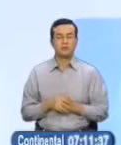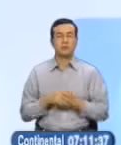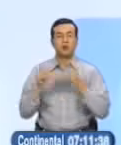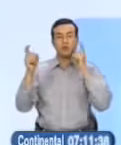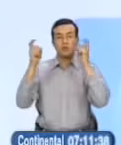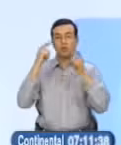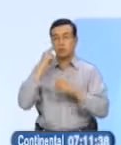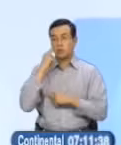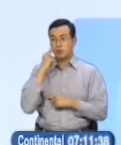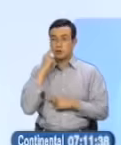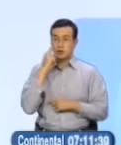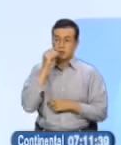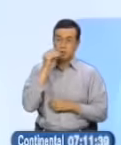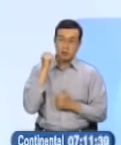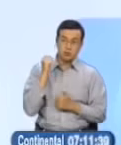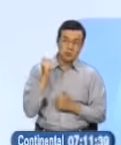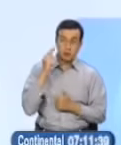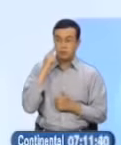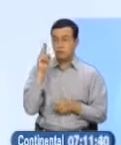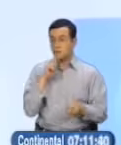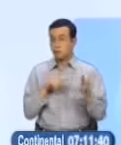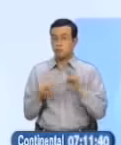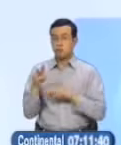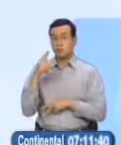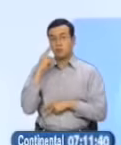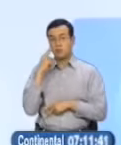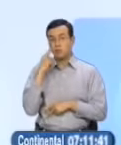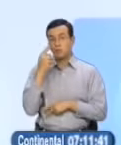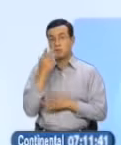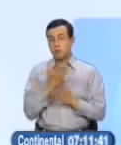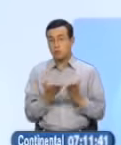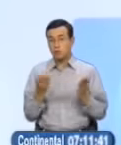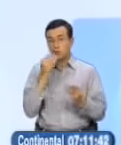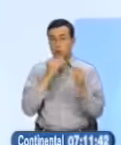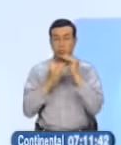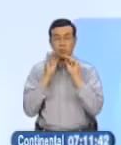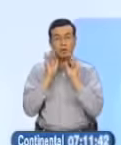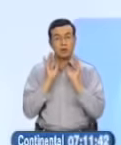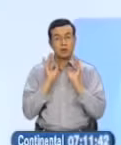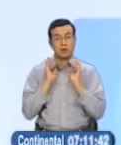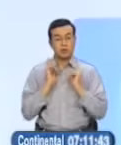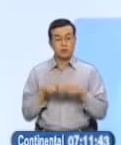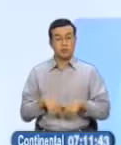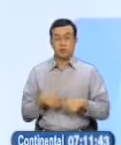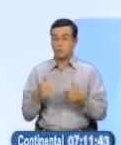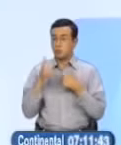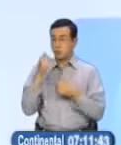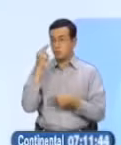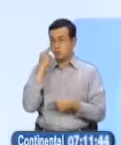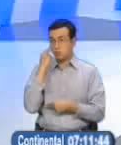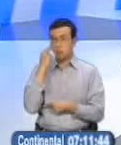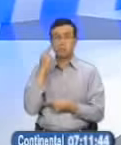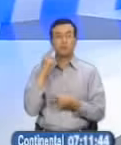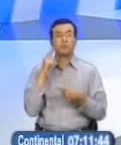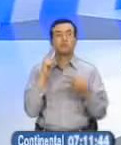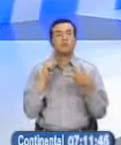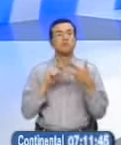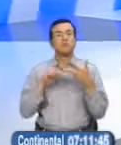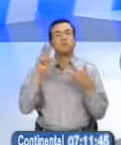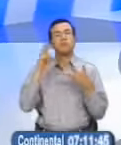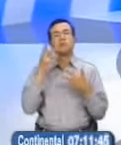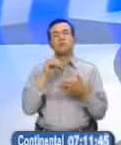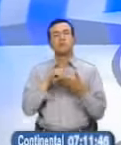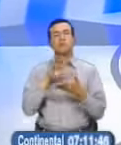control de desnutrición, control de hábitos de consumo saludable, pero también cuando hablamos nosotros de